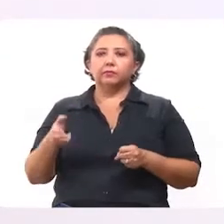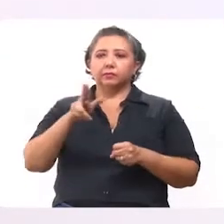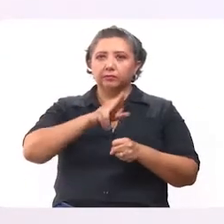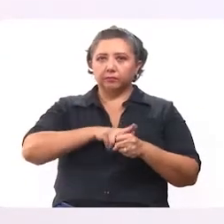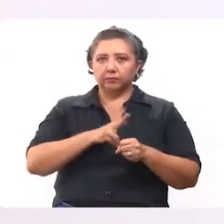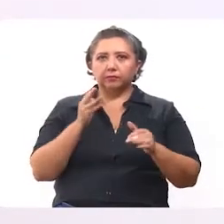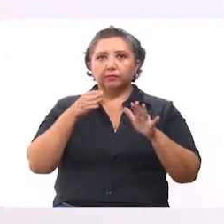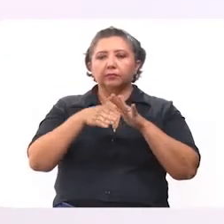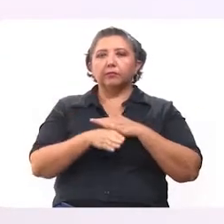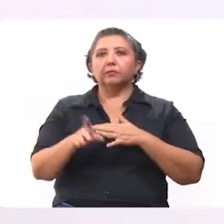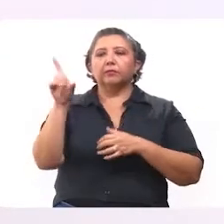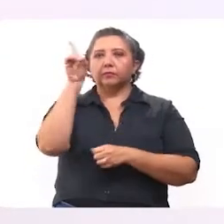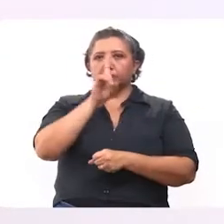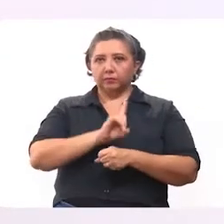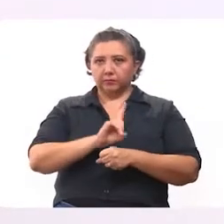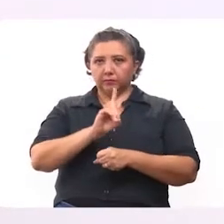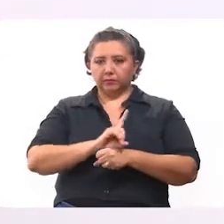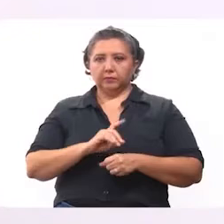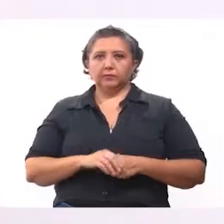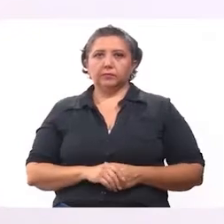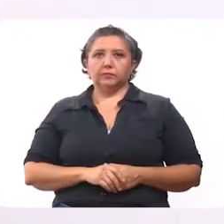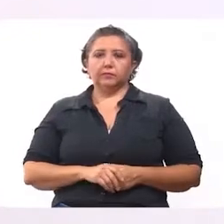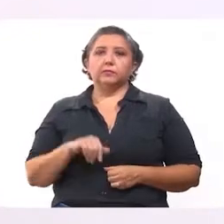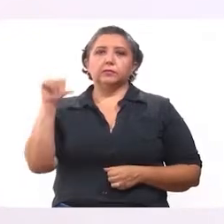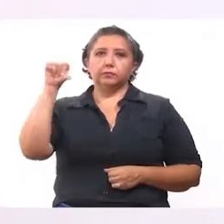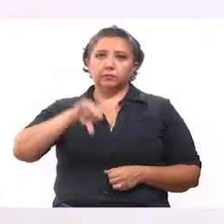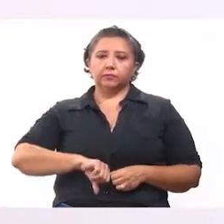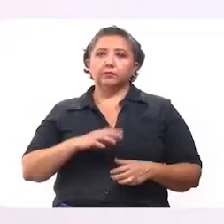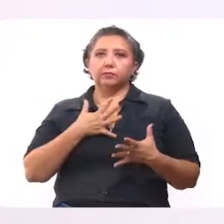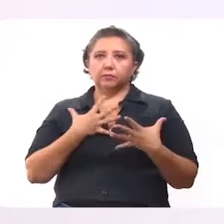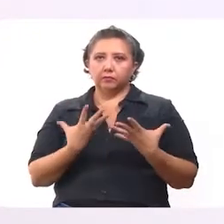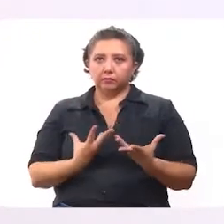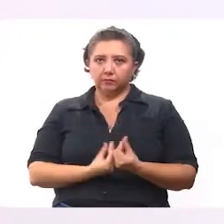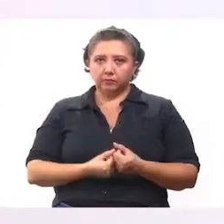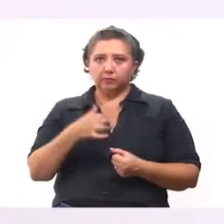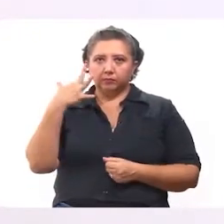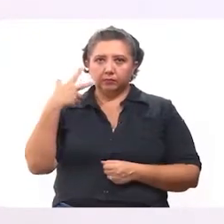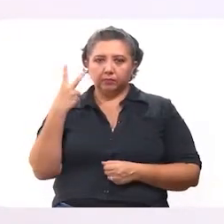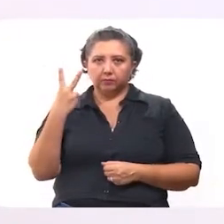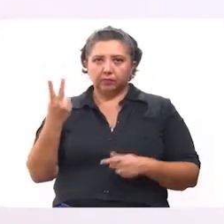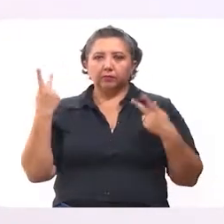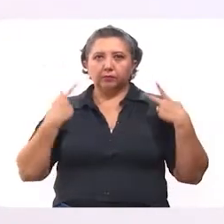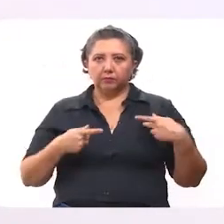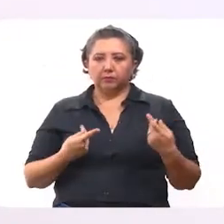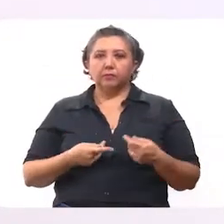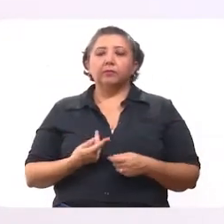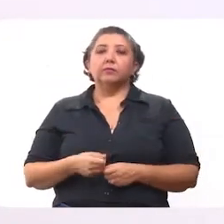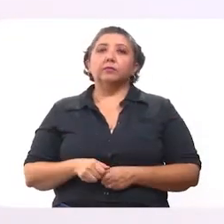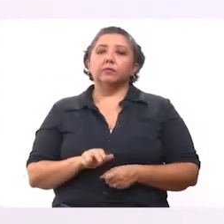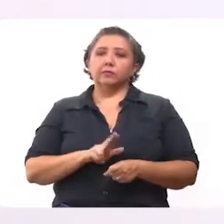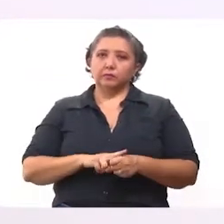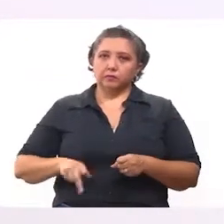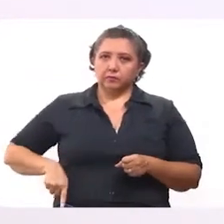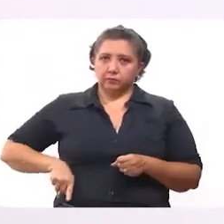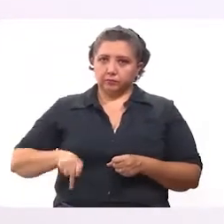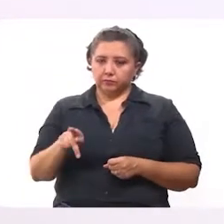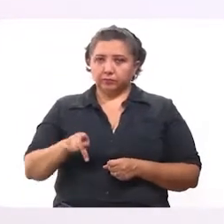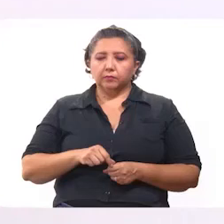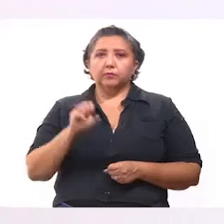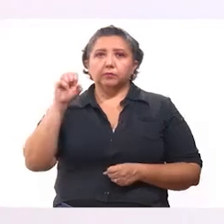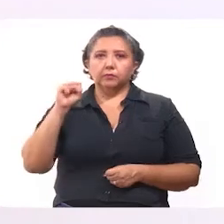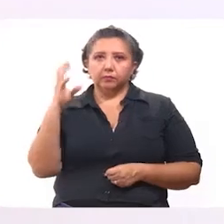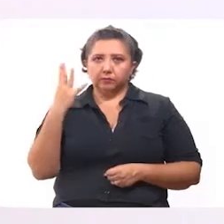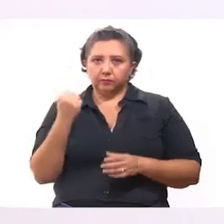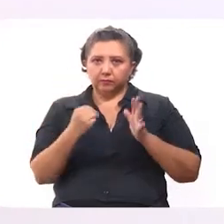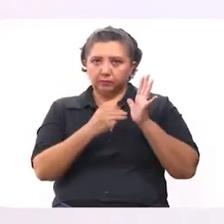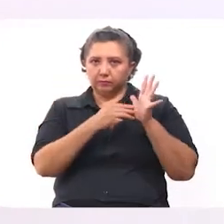la ocupación hospitalaria y los ingresos diarios. El día de hoy tenemos 52 pacientes en hospitales públicos.